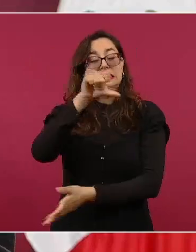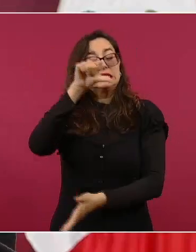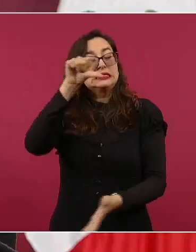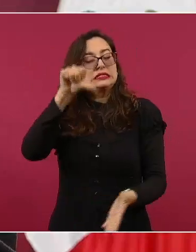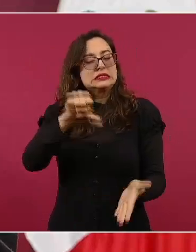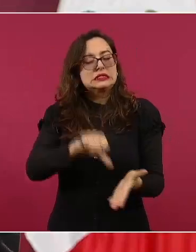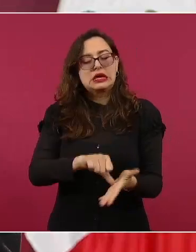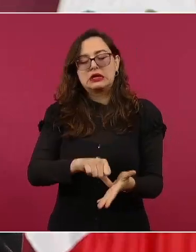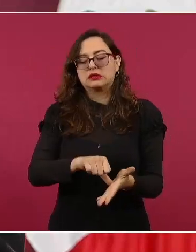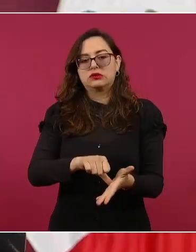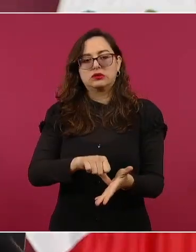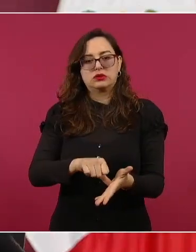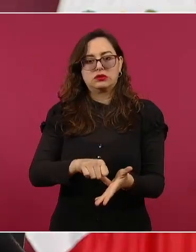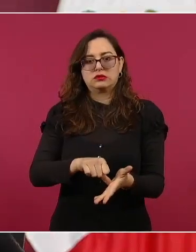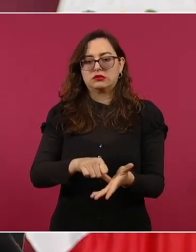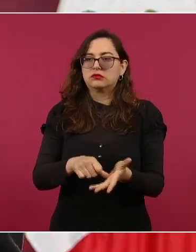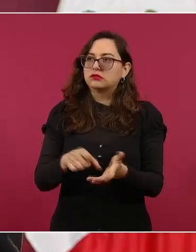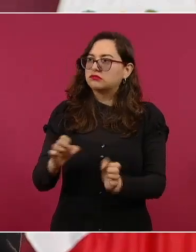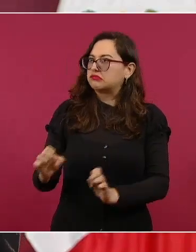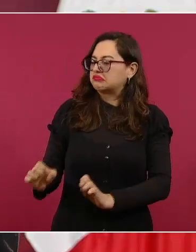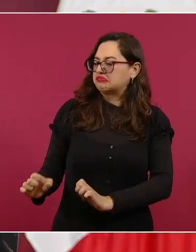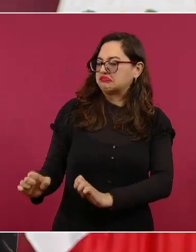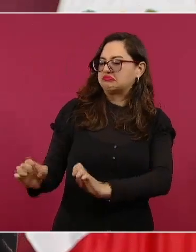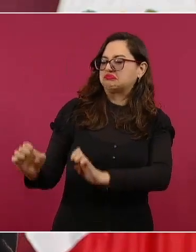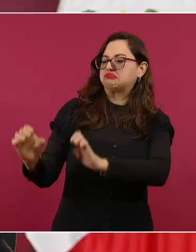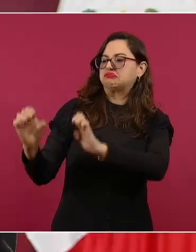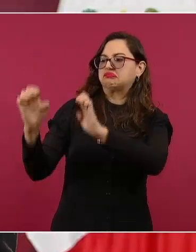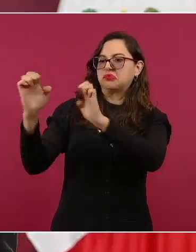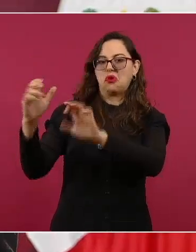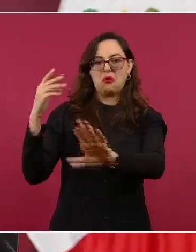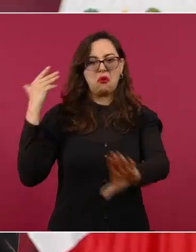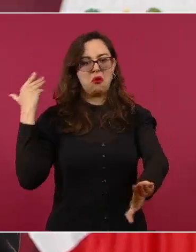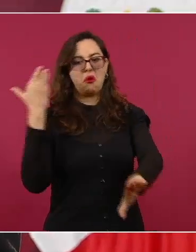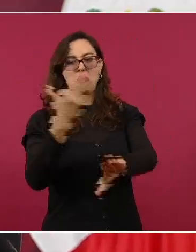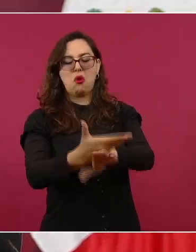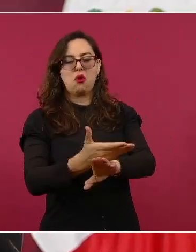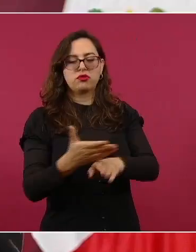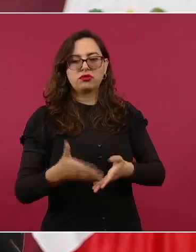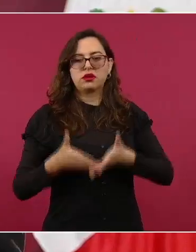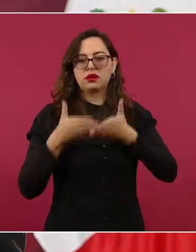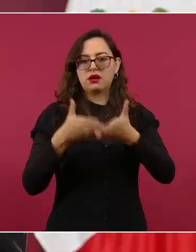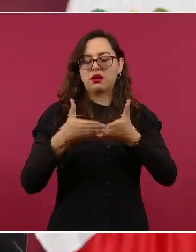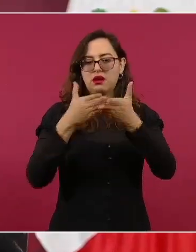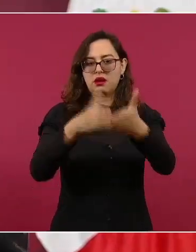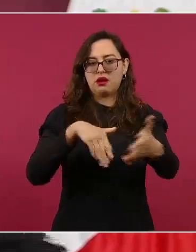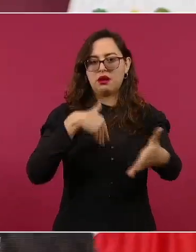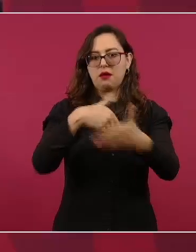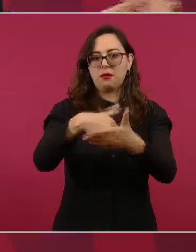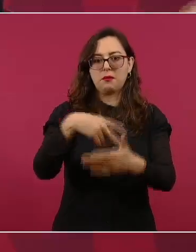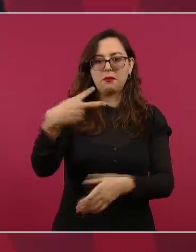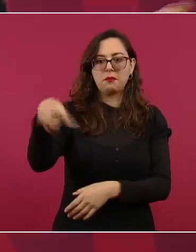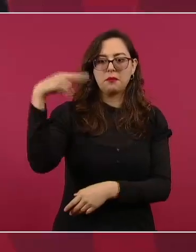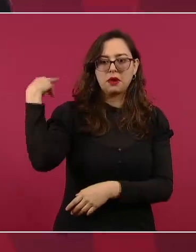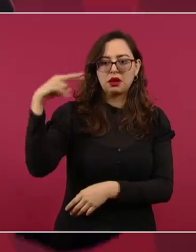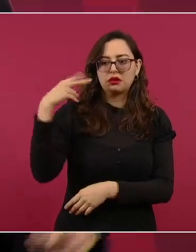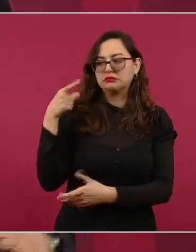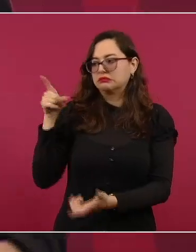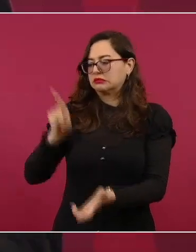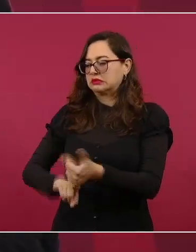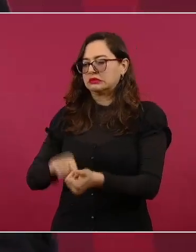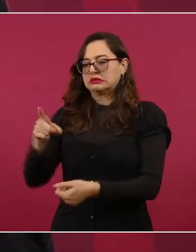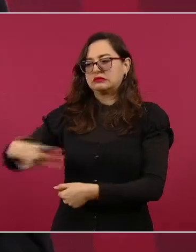una afrenta al puerto de Veracruz, todo por influyentismo,